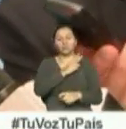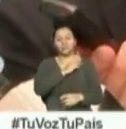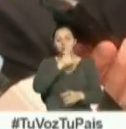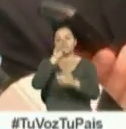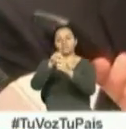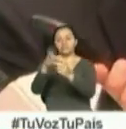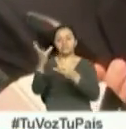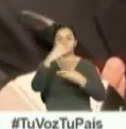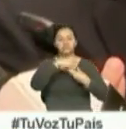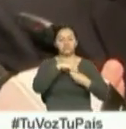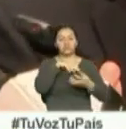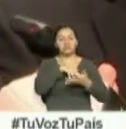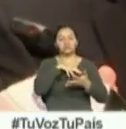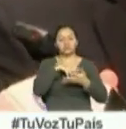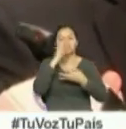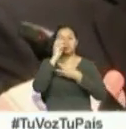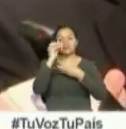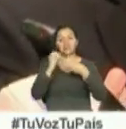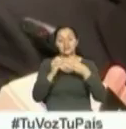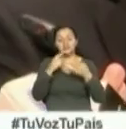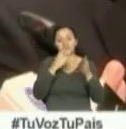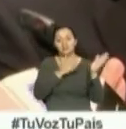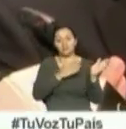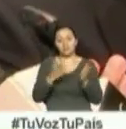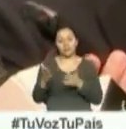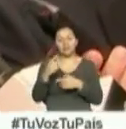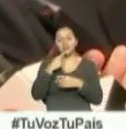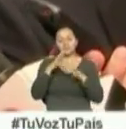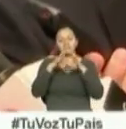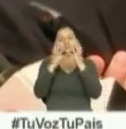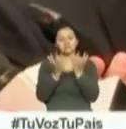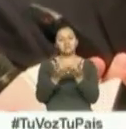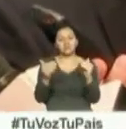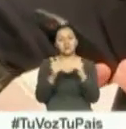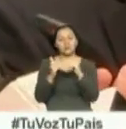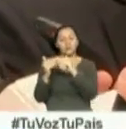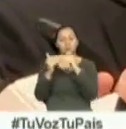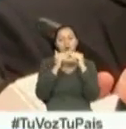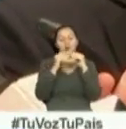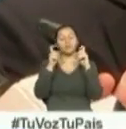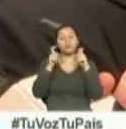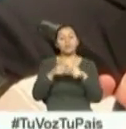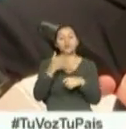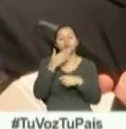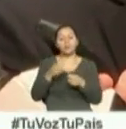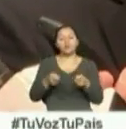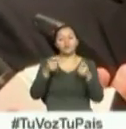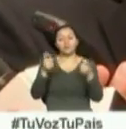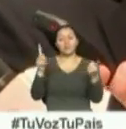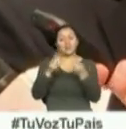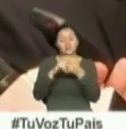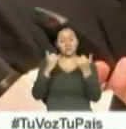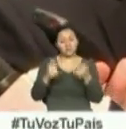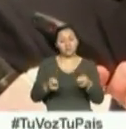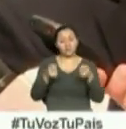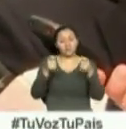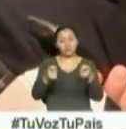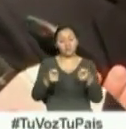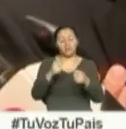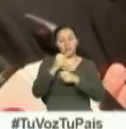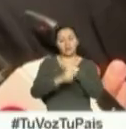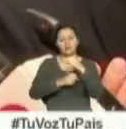marco articula la política pública, son becas Globo Común. En total hemos entregado con esta modalidad en los últimos